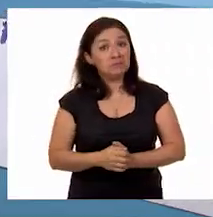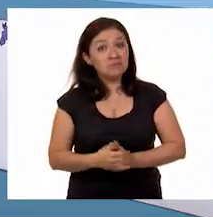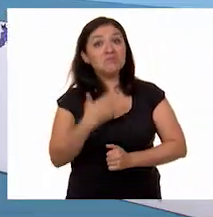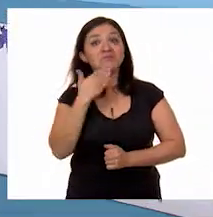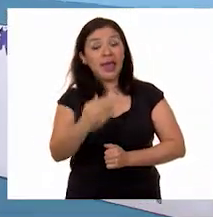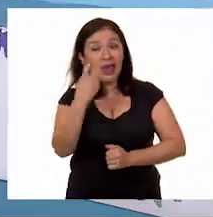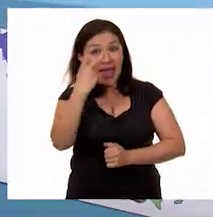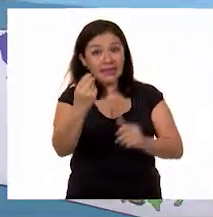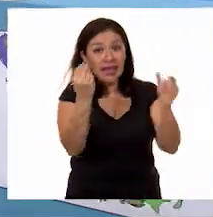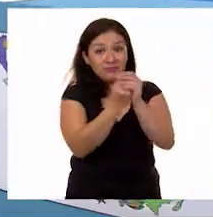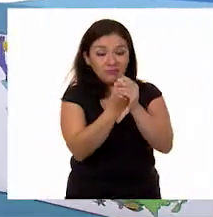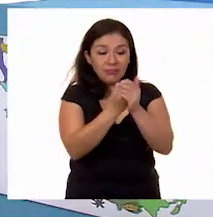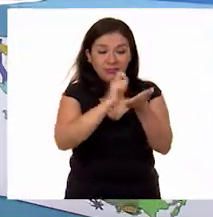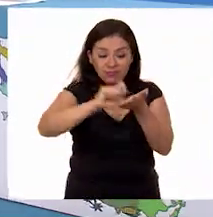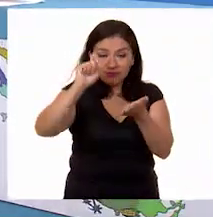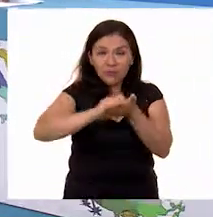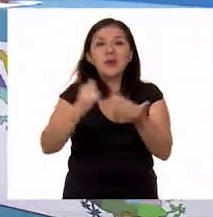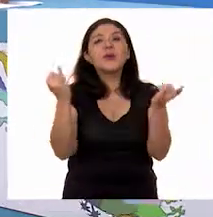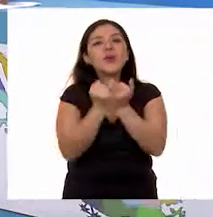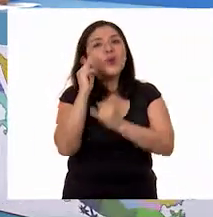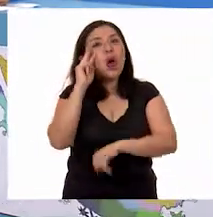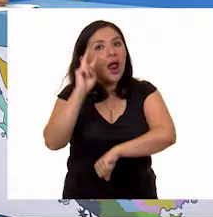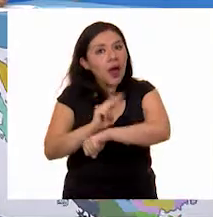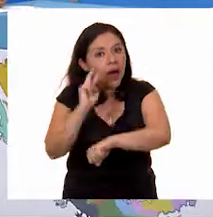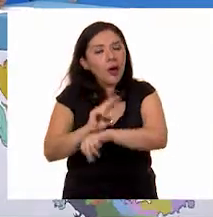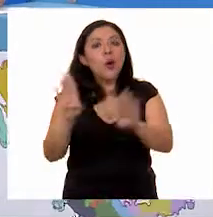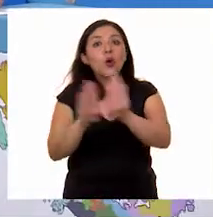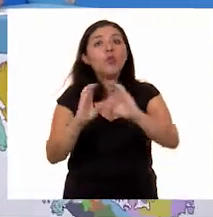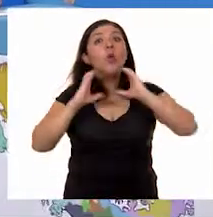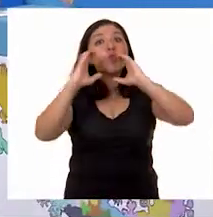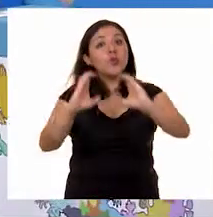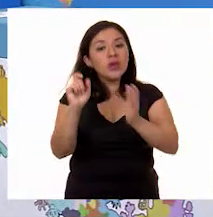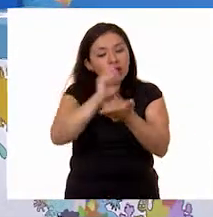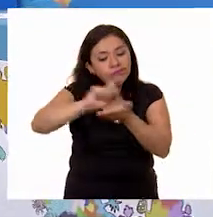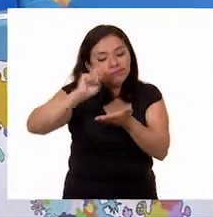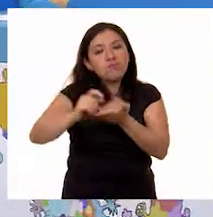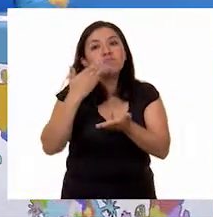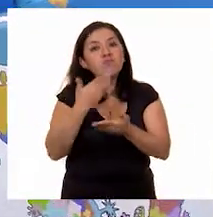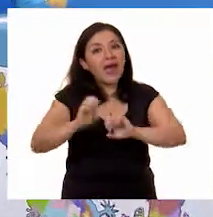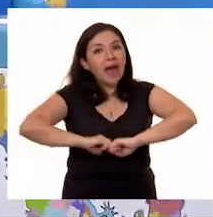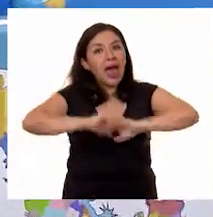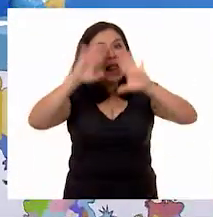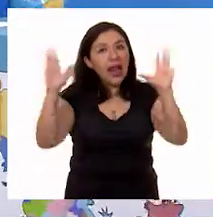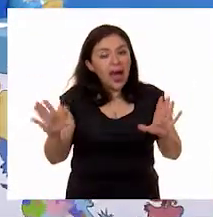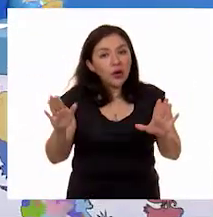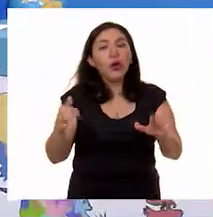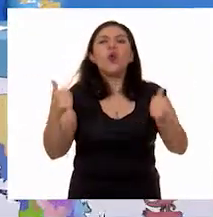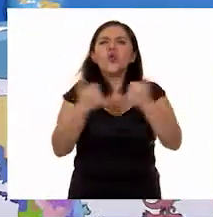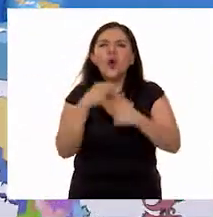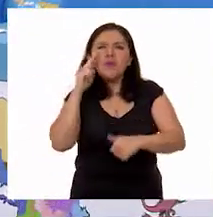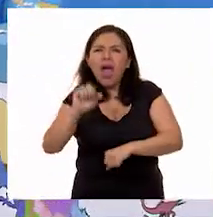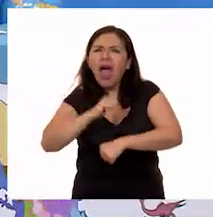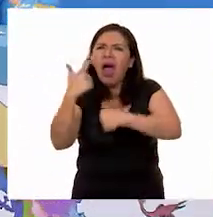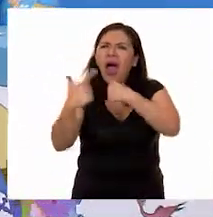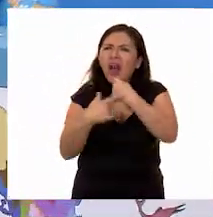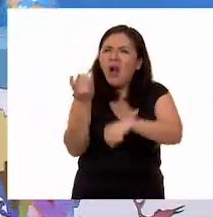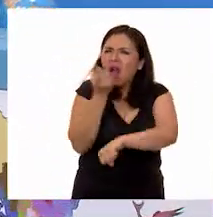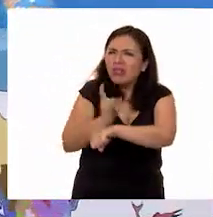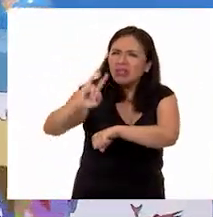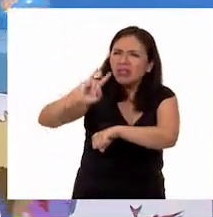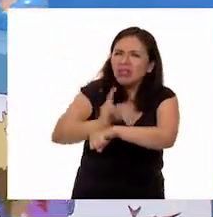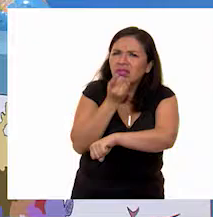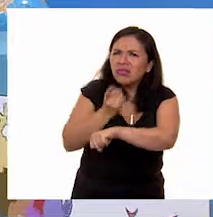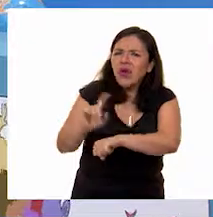estos textos también observamos cuidado en la redacción y la ortografía y las anomalías que encontramos,